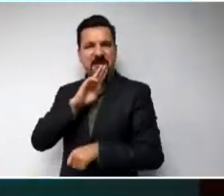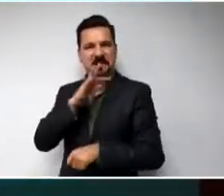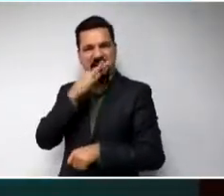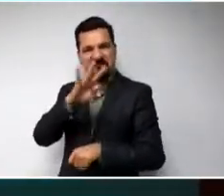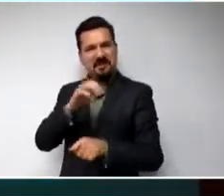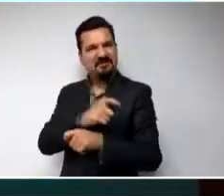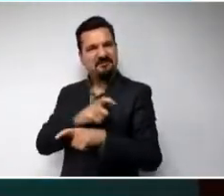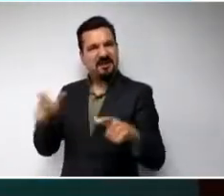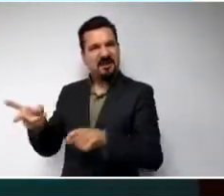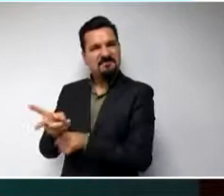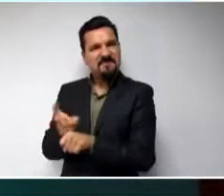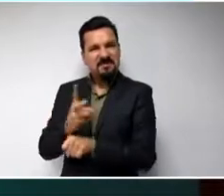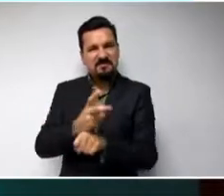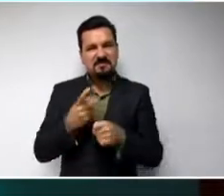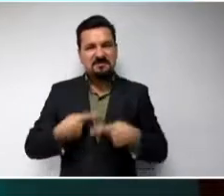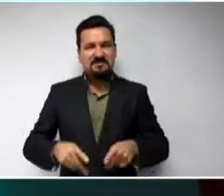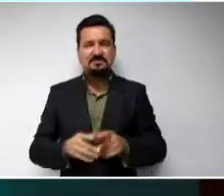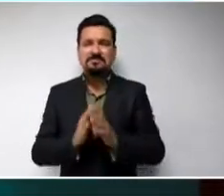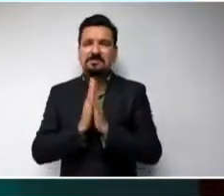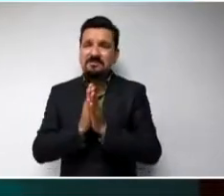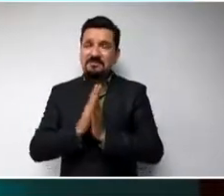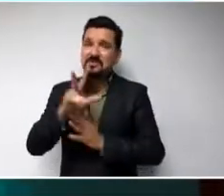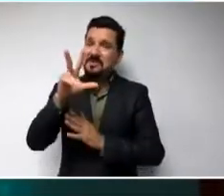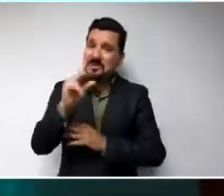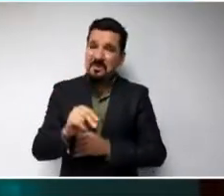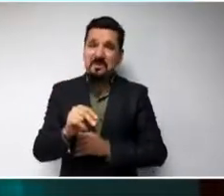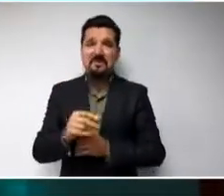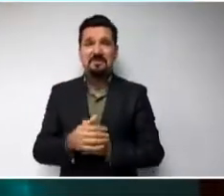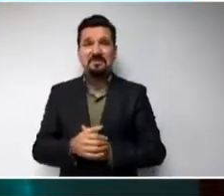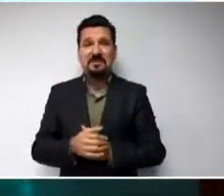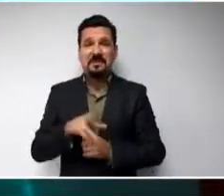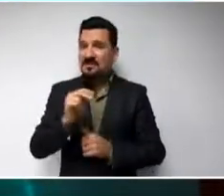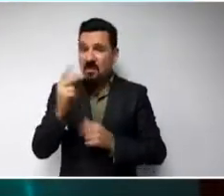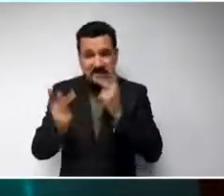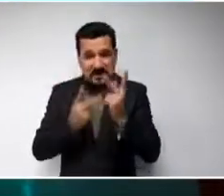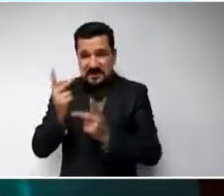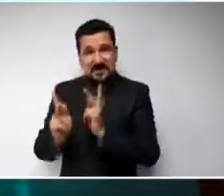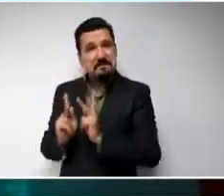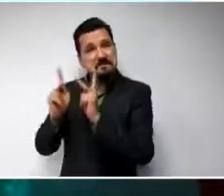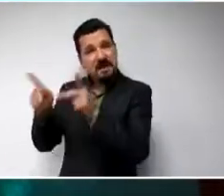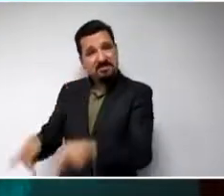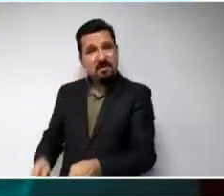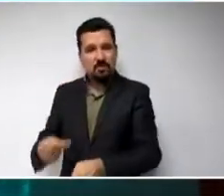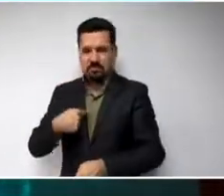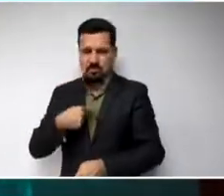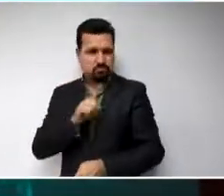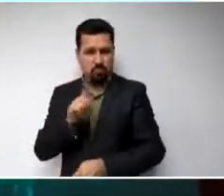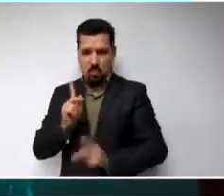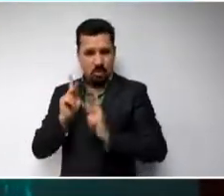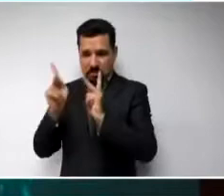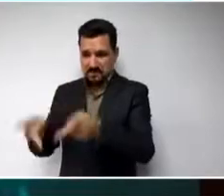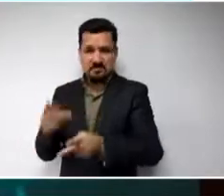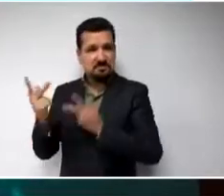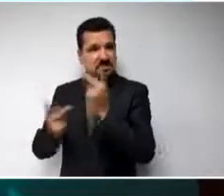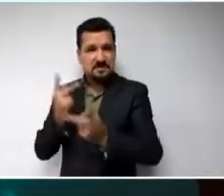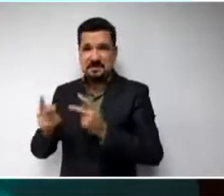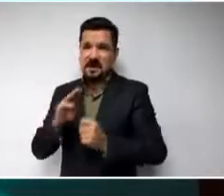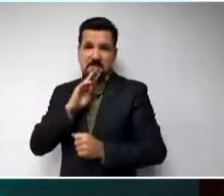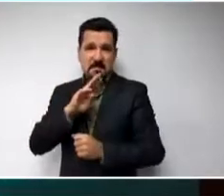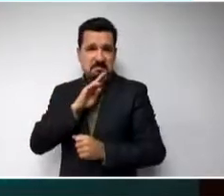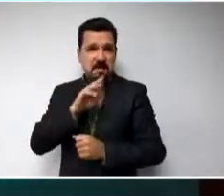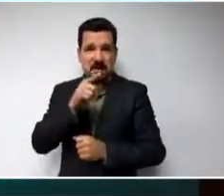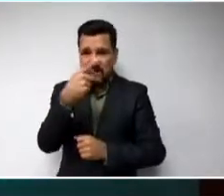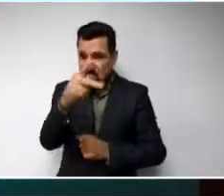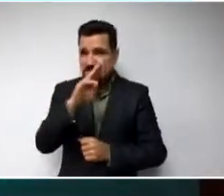por favor no vayas al panteón y yo lo haré a visitar a tu madre